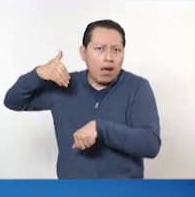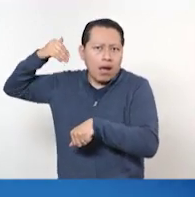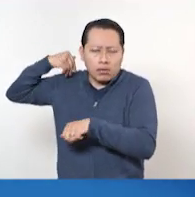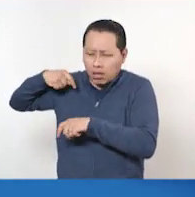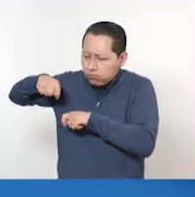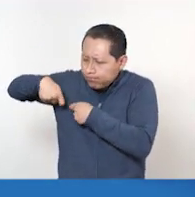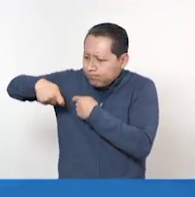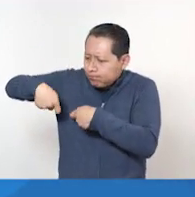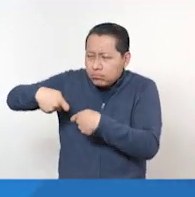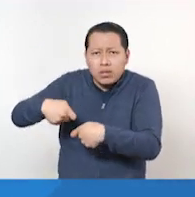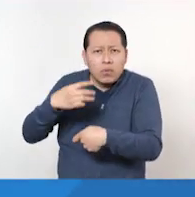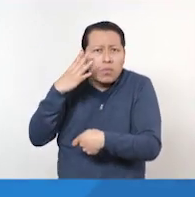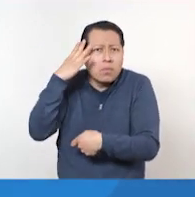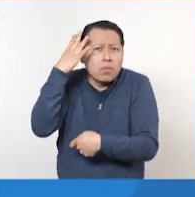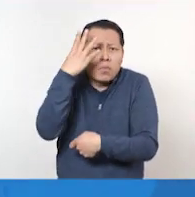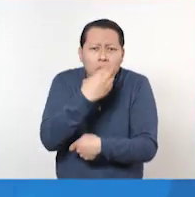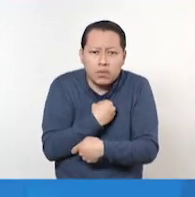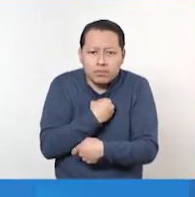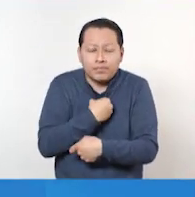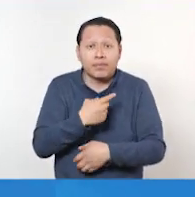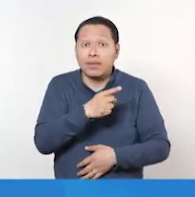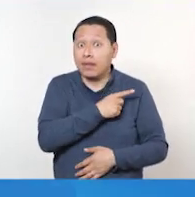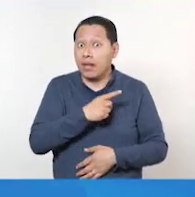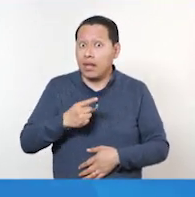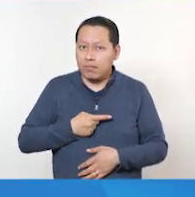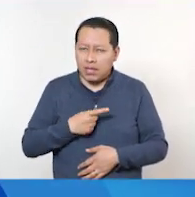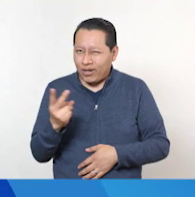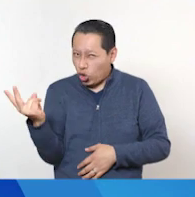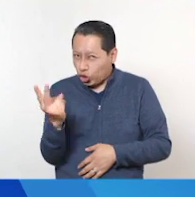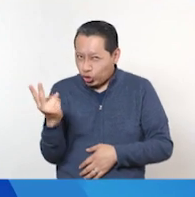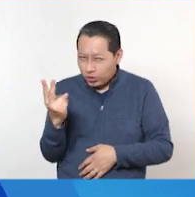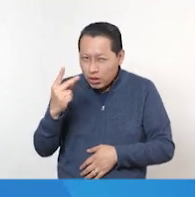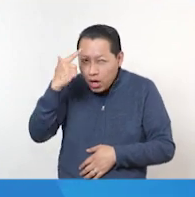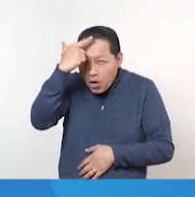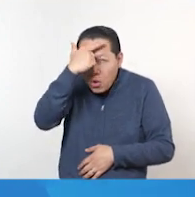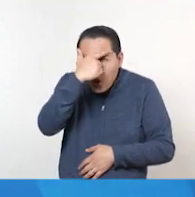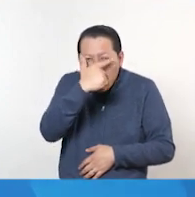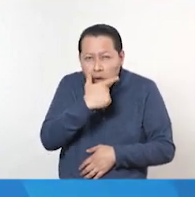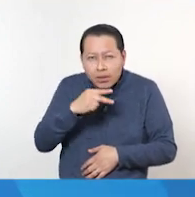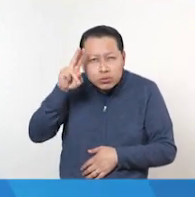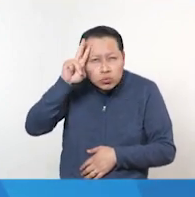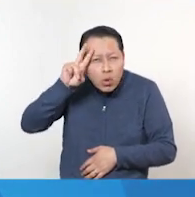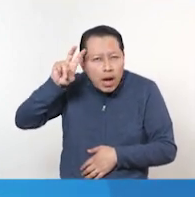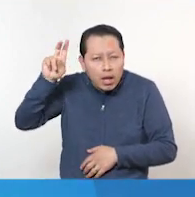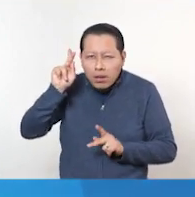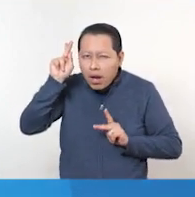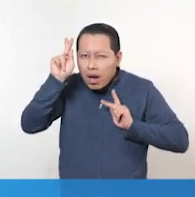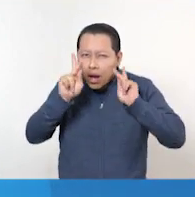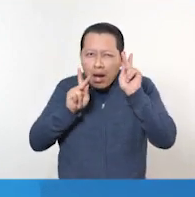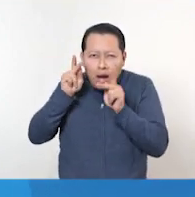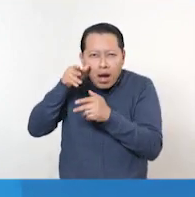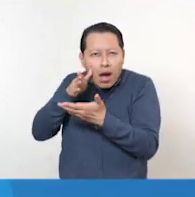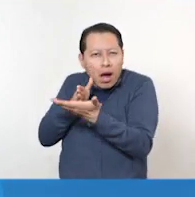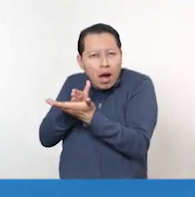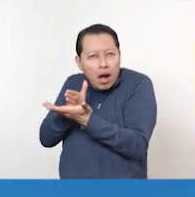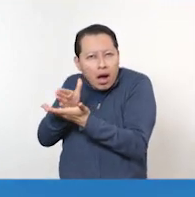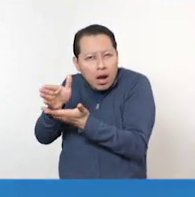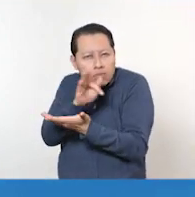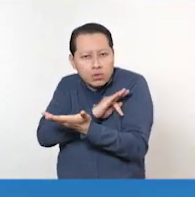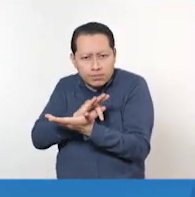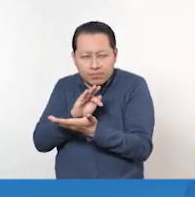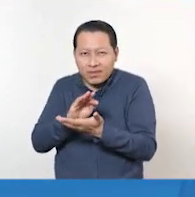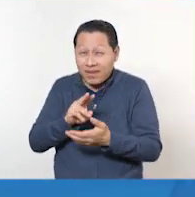abuelos, y tan bonita que es. Vamos a tener que visitar al menos a uno de ellos esta noche en sus sueños. ¿En